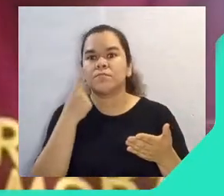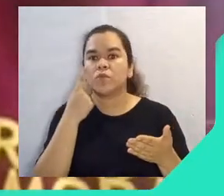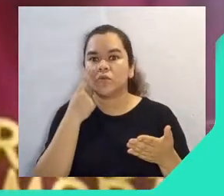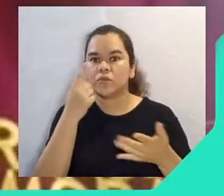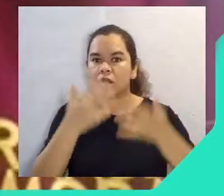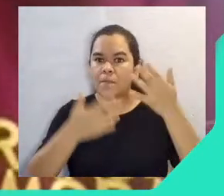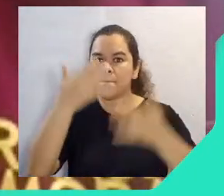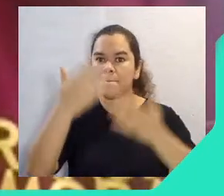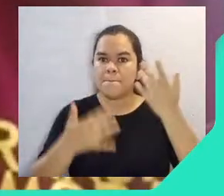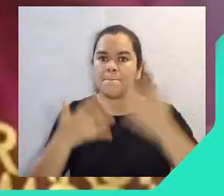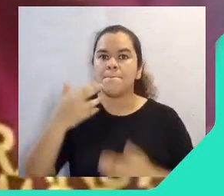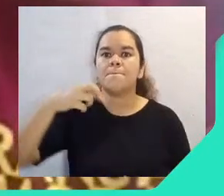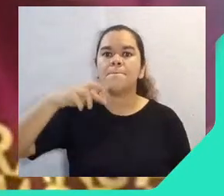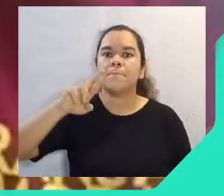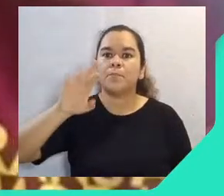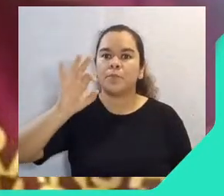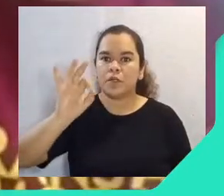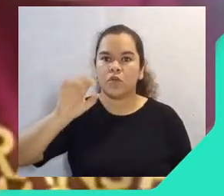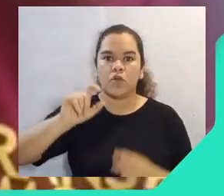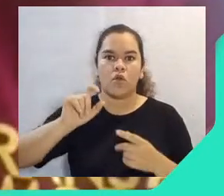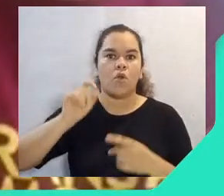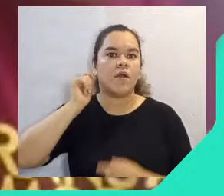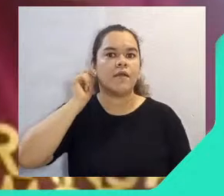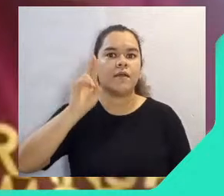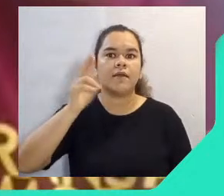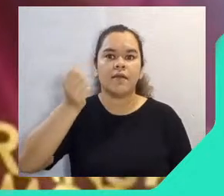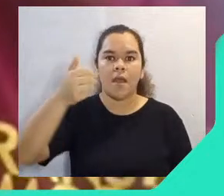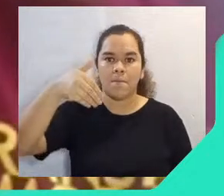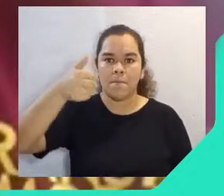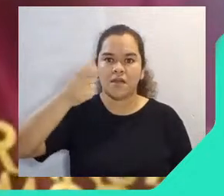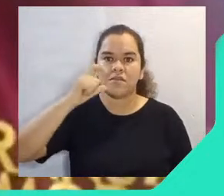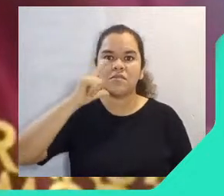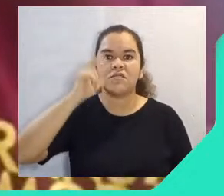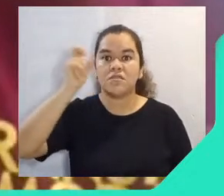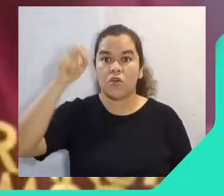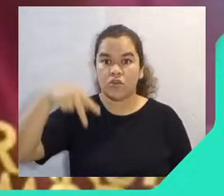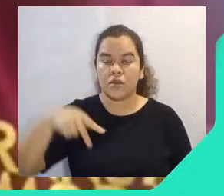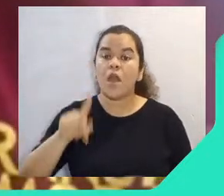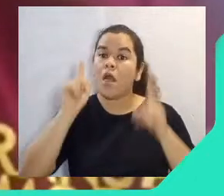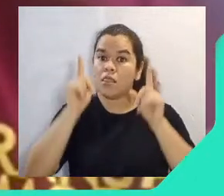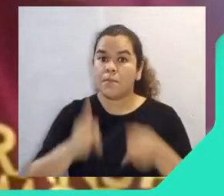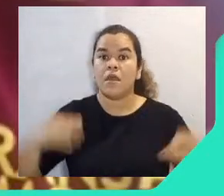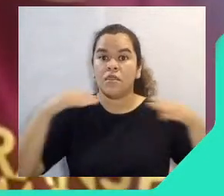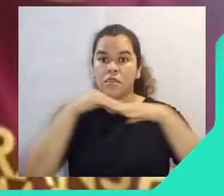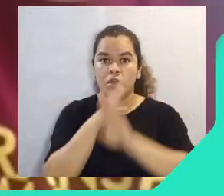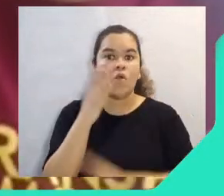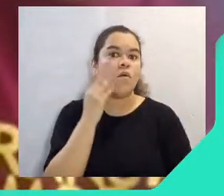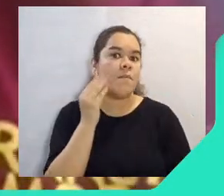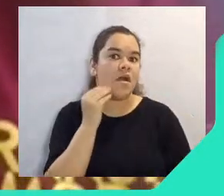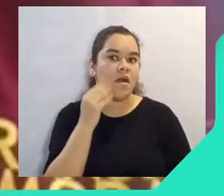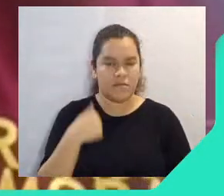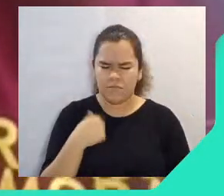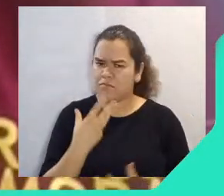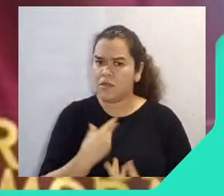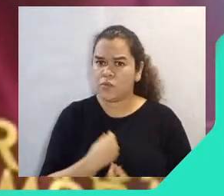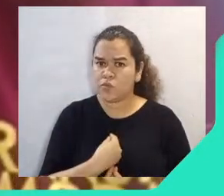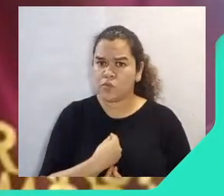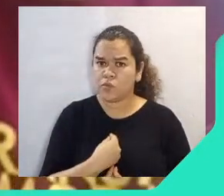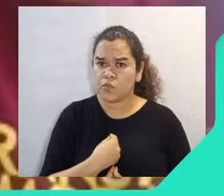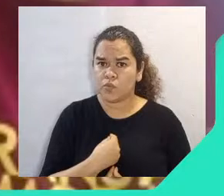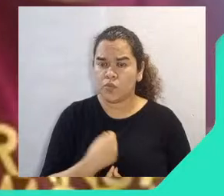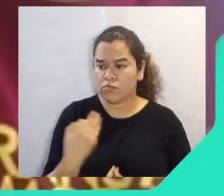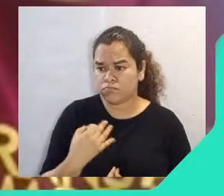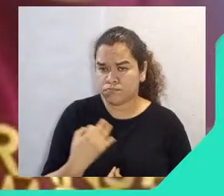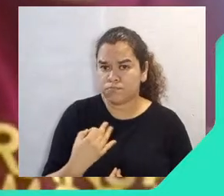A mí, personalmente, el inglés, conocer inglés, saber, me sirvió muchísimo también. Hoy día estoy realizando